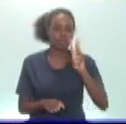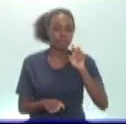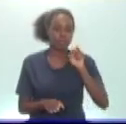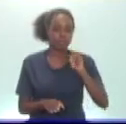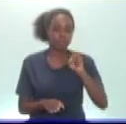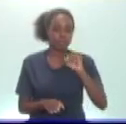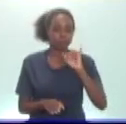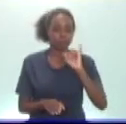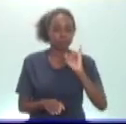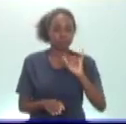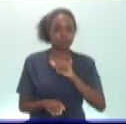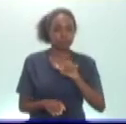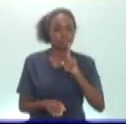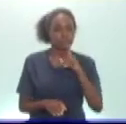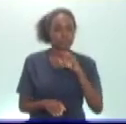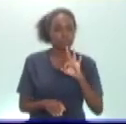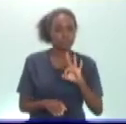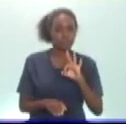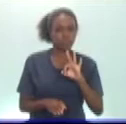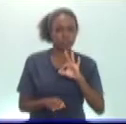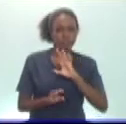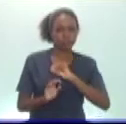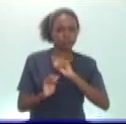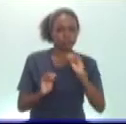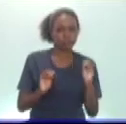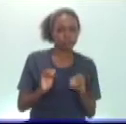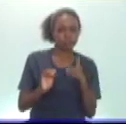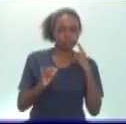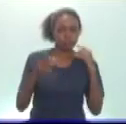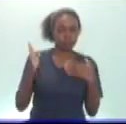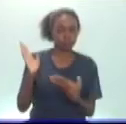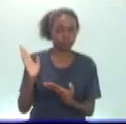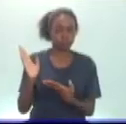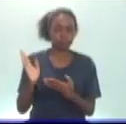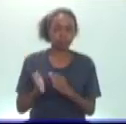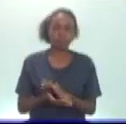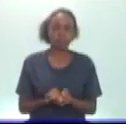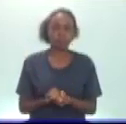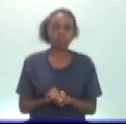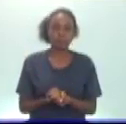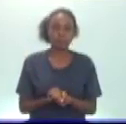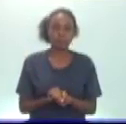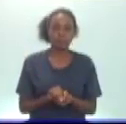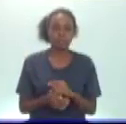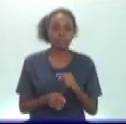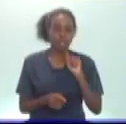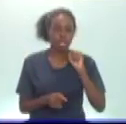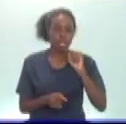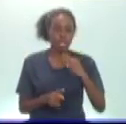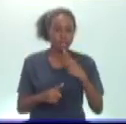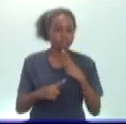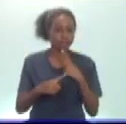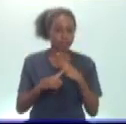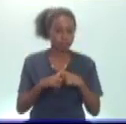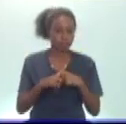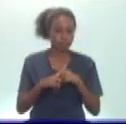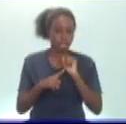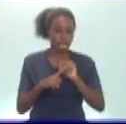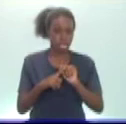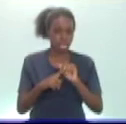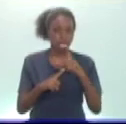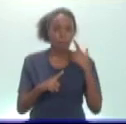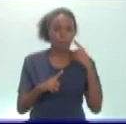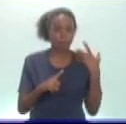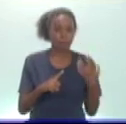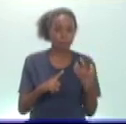acá cómo el 8 va debajo del símbolo de por, símbolo de la multiplicación, porque este signo se le toca un lugar. Es